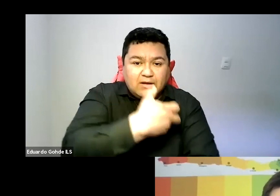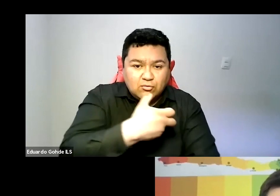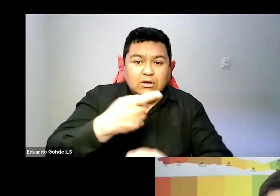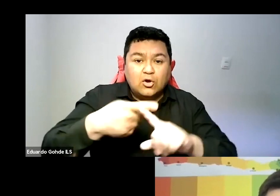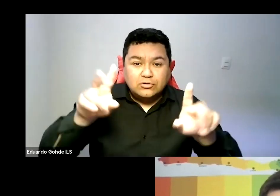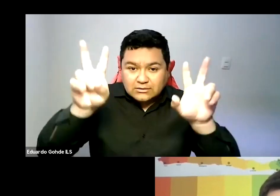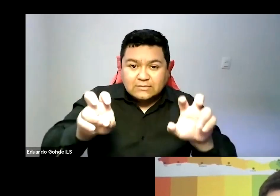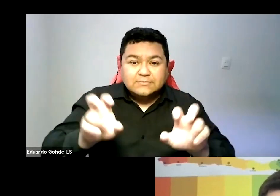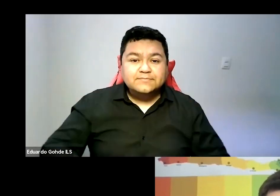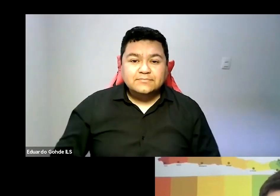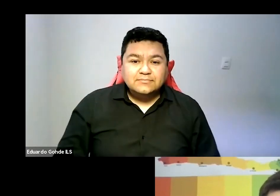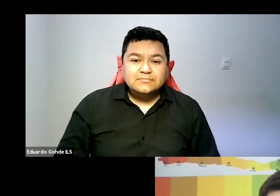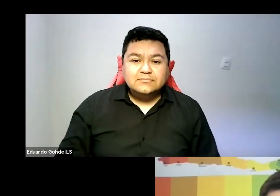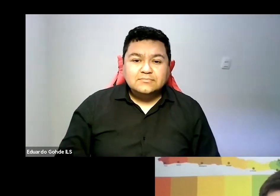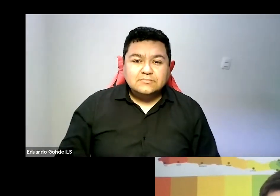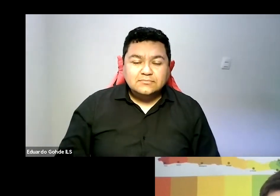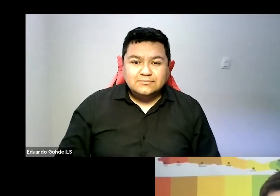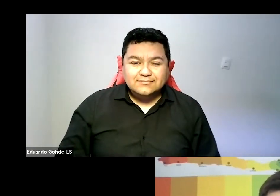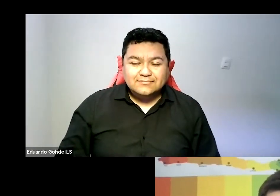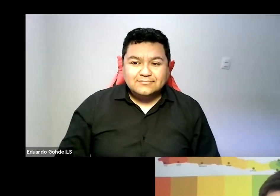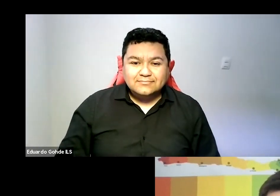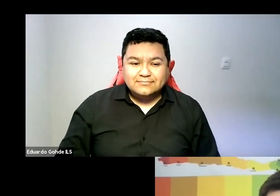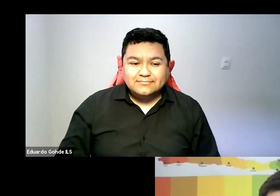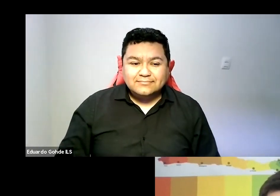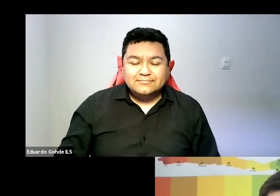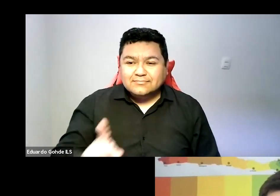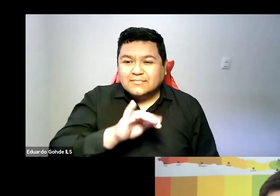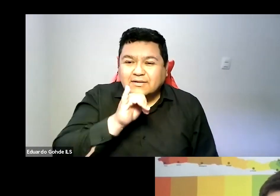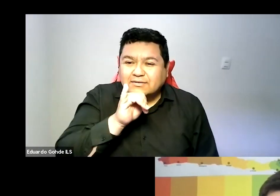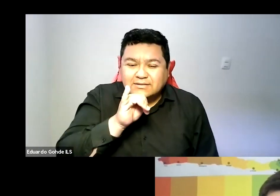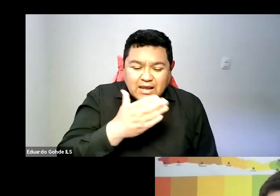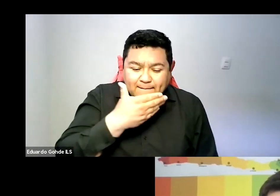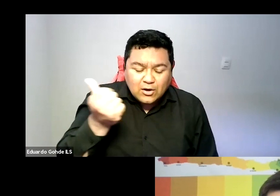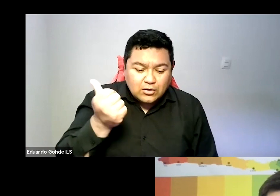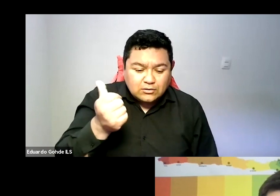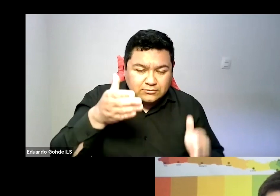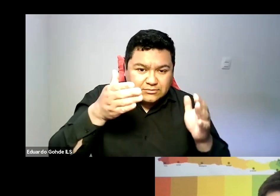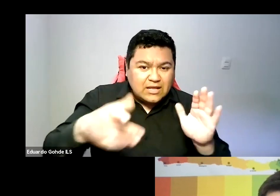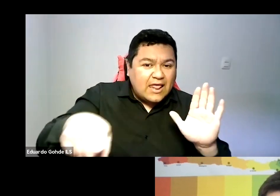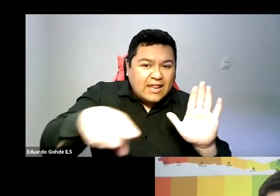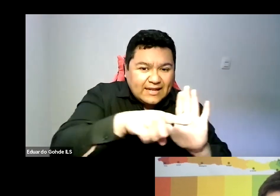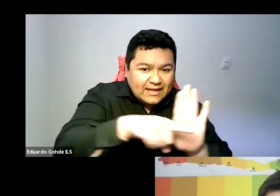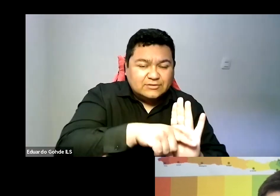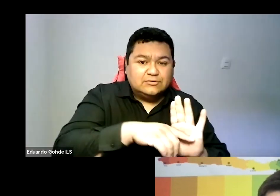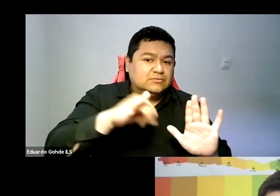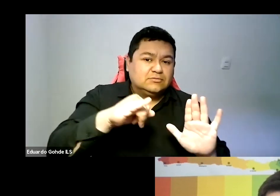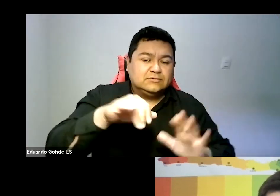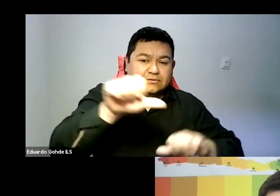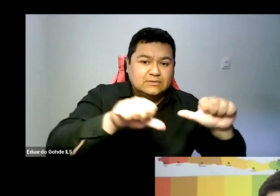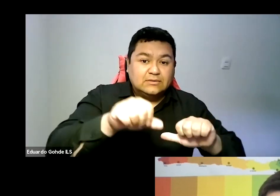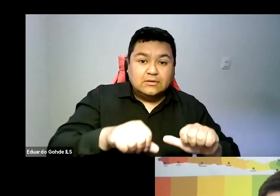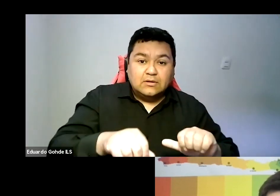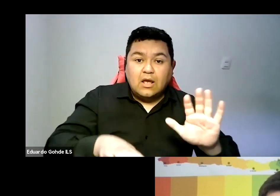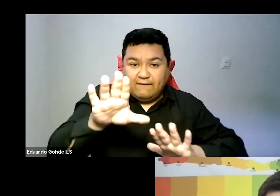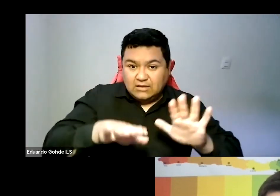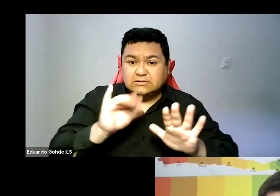pero eso es otra cuestión. Por lo tanto, no sé si es el mejor abordaje, la negación de la cientificidad. A veces es un buen